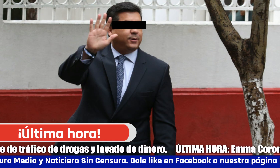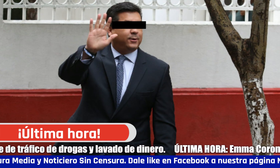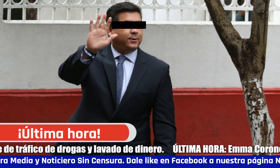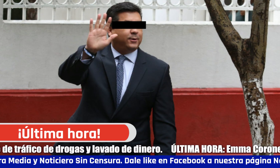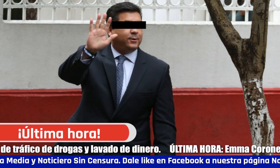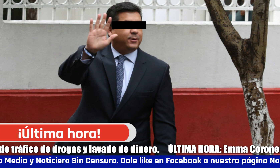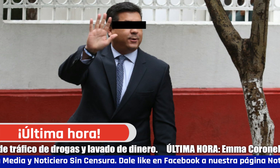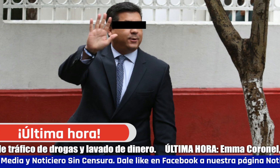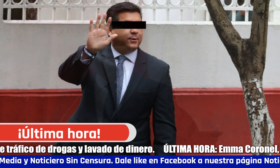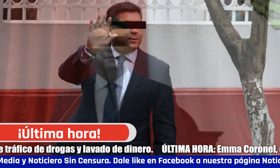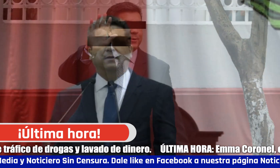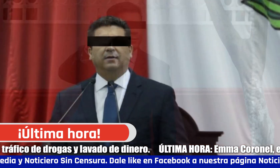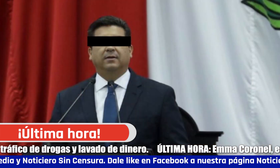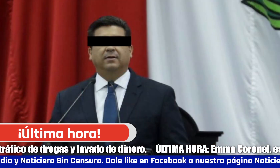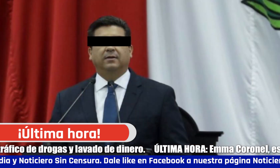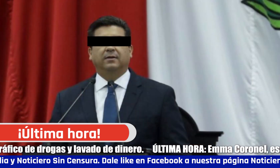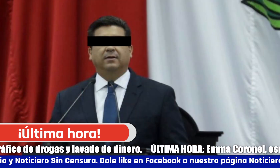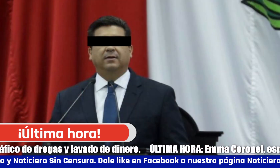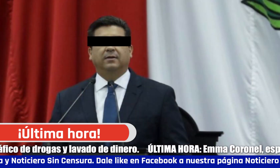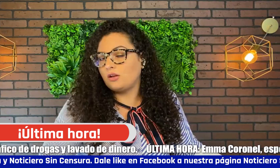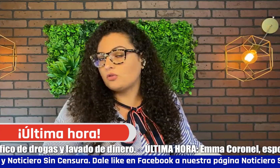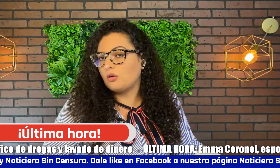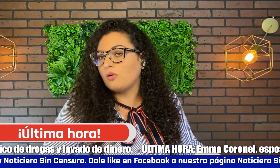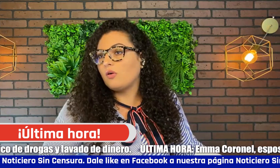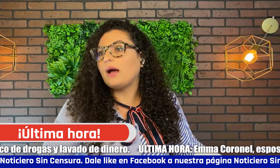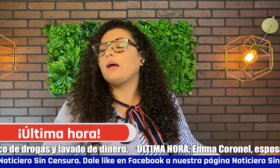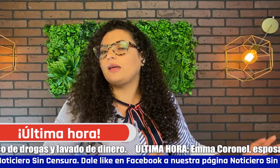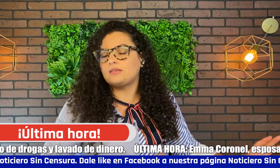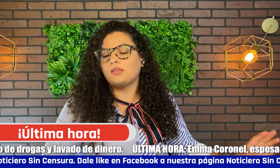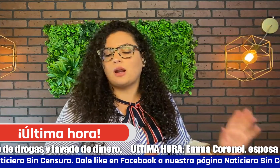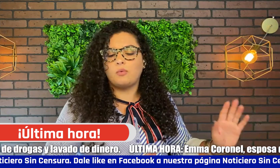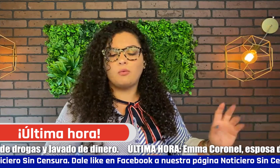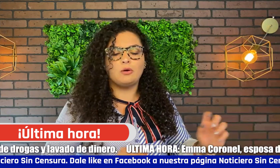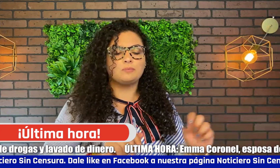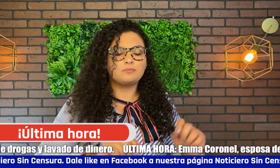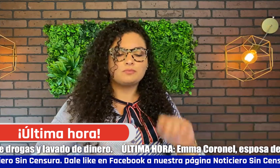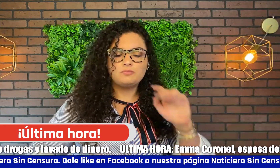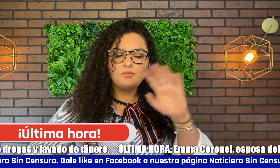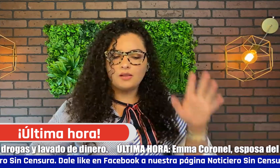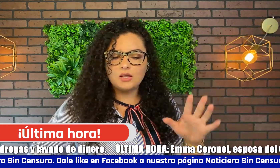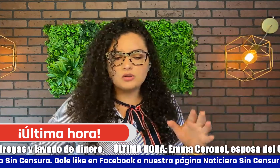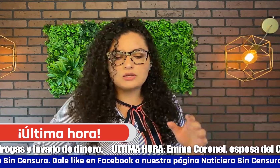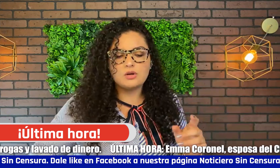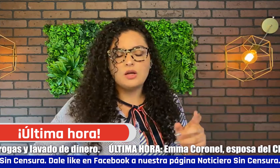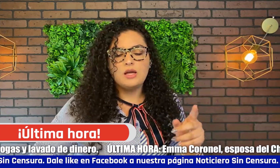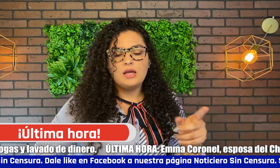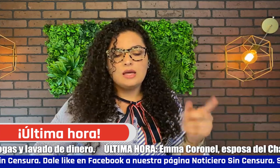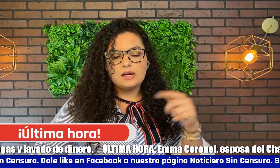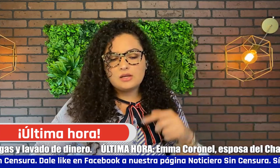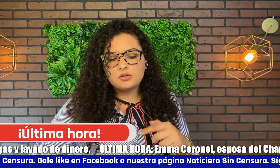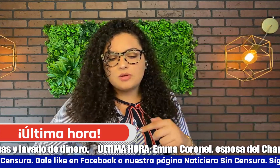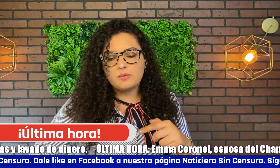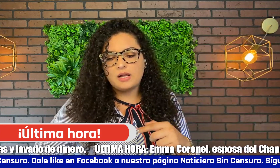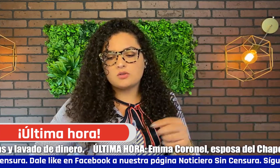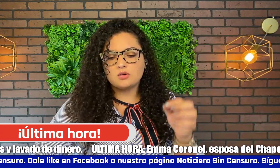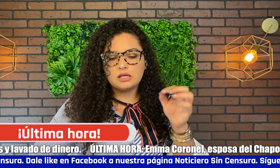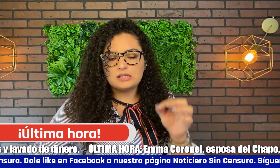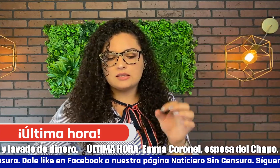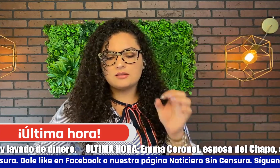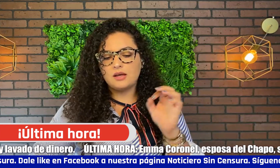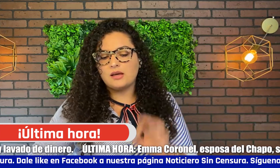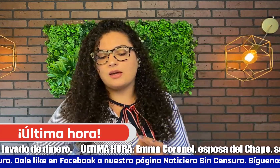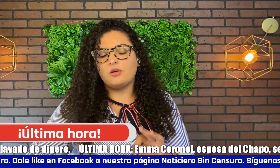que tener previsto en la ley homologarlo, y qué pasa si no se homologa, etcétera. Pero bueno, dicho eso, Ignacio Mier